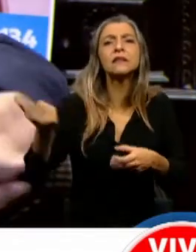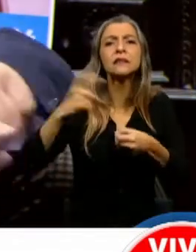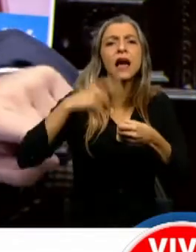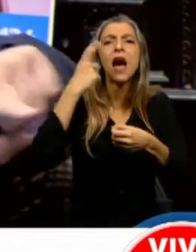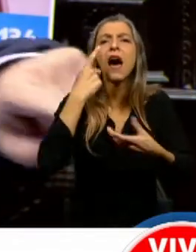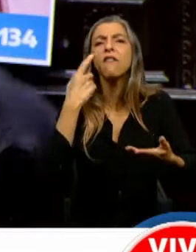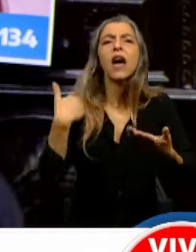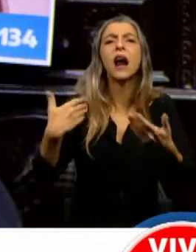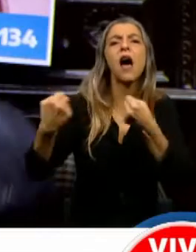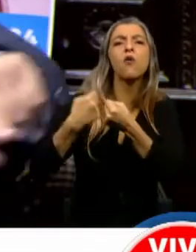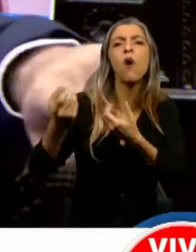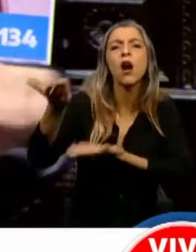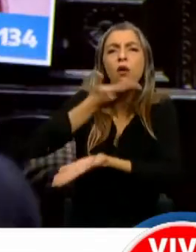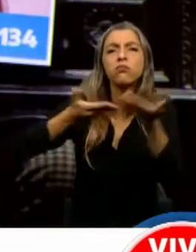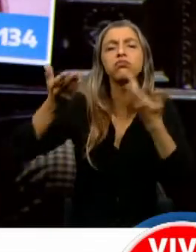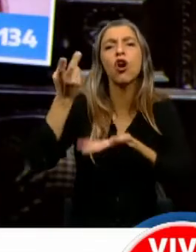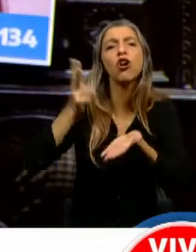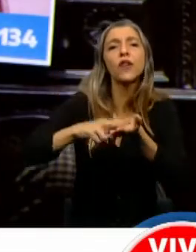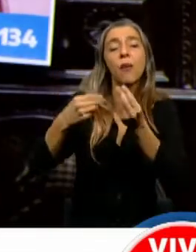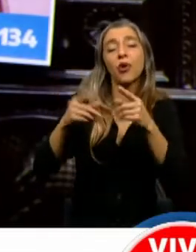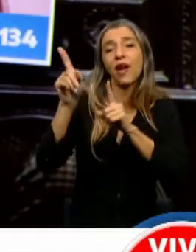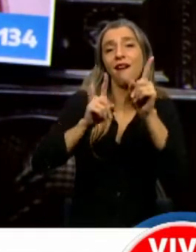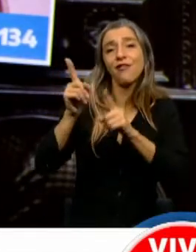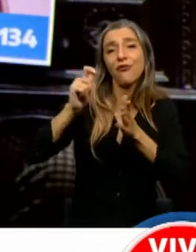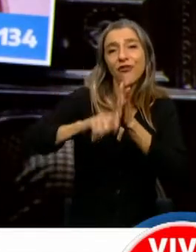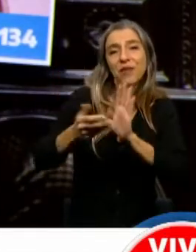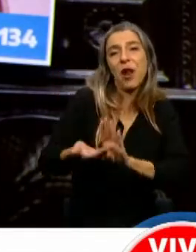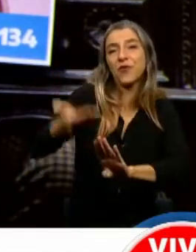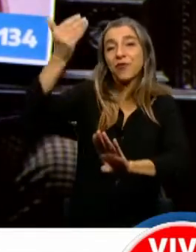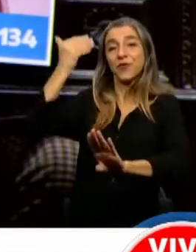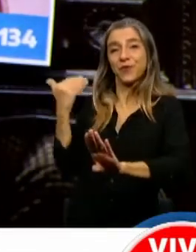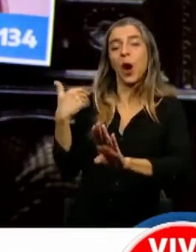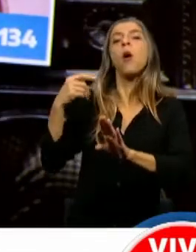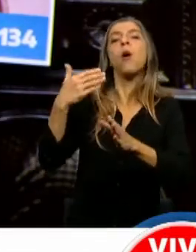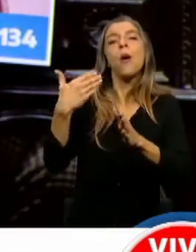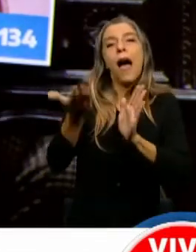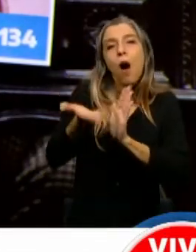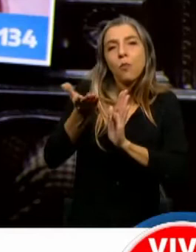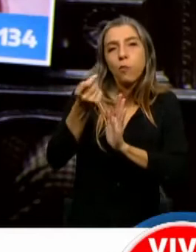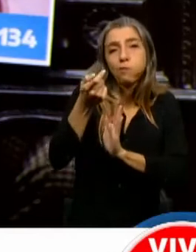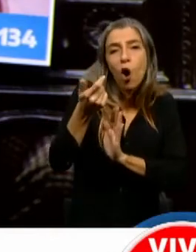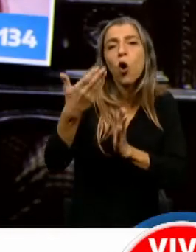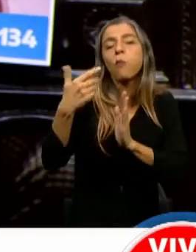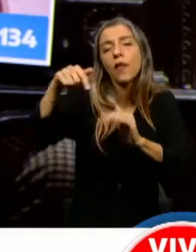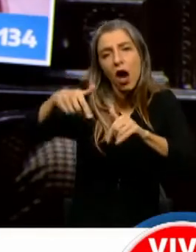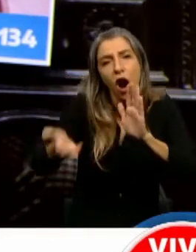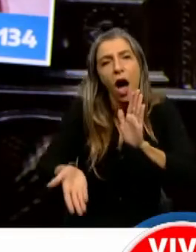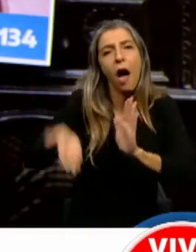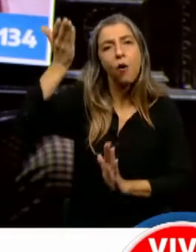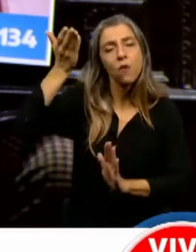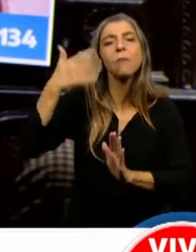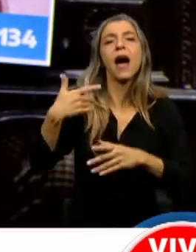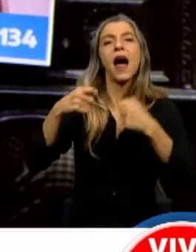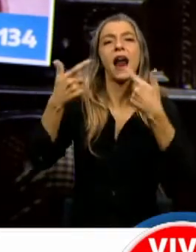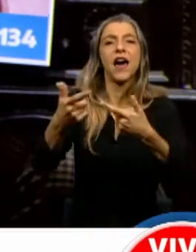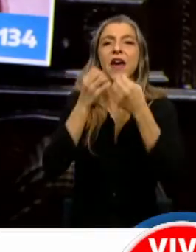que aquellos que firmaron primero y que tienen un menor aumento previsto tengan la posibilidad de tener las mejoras que correspondan en